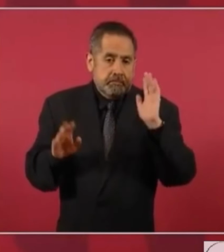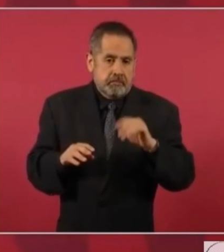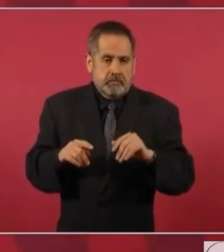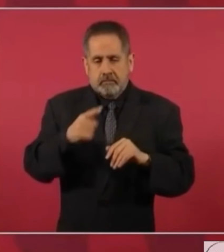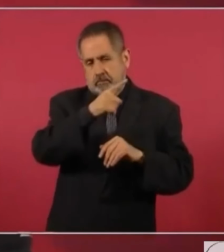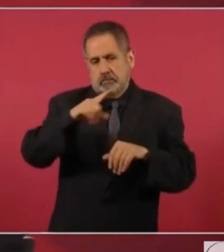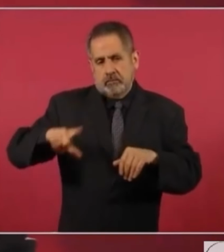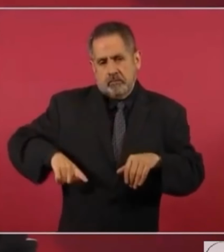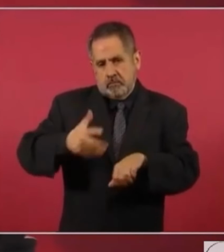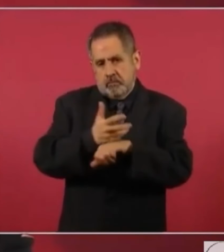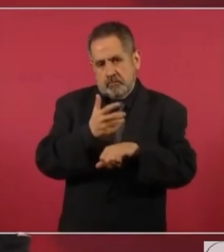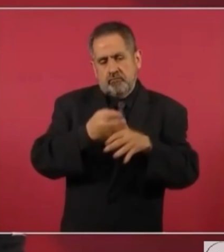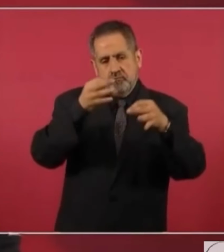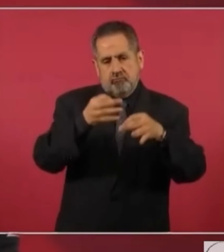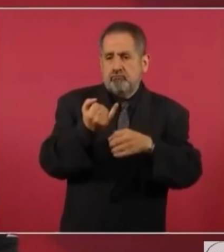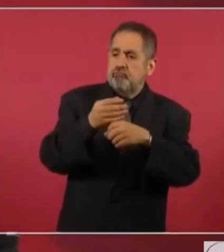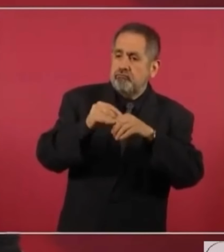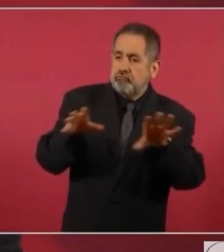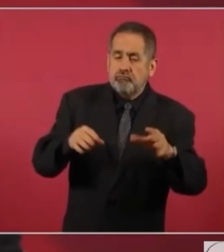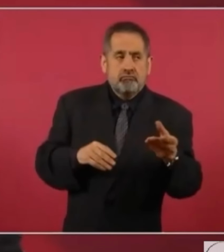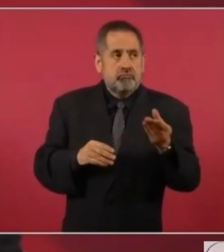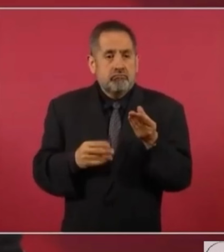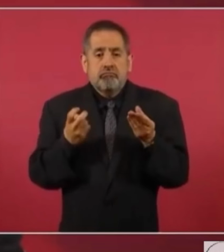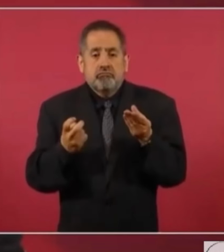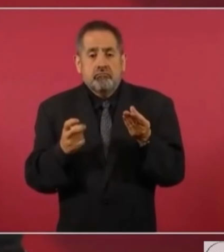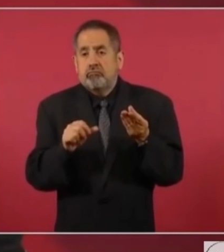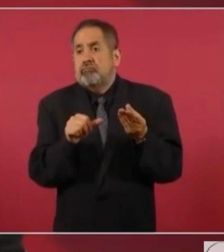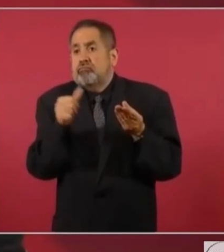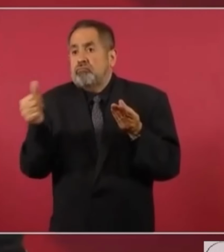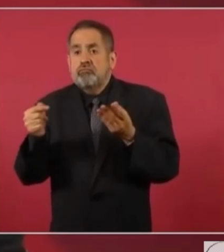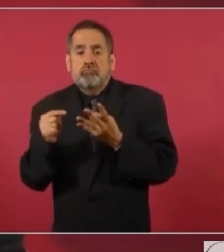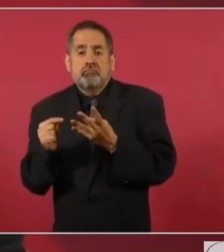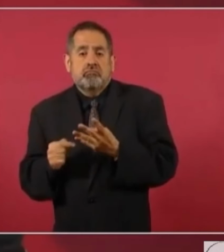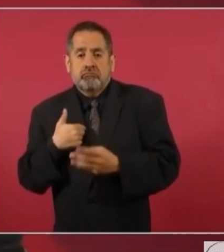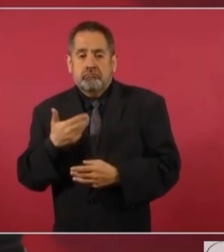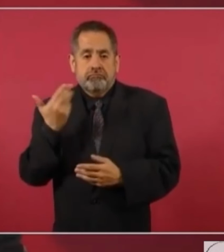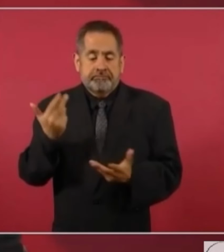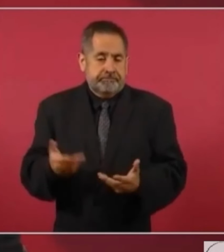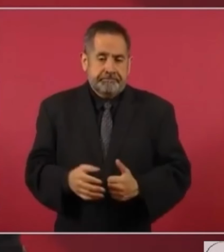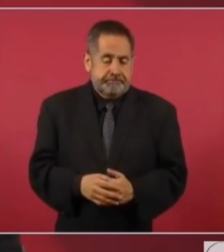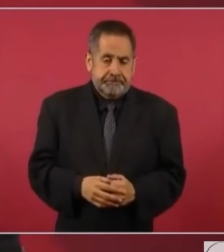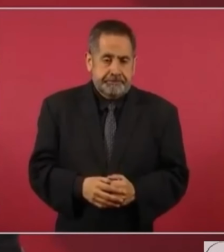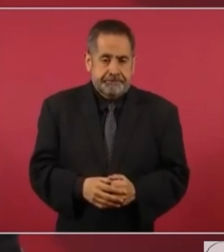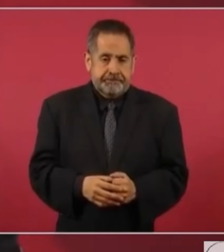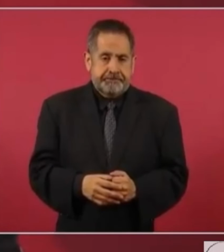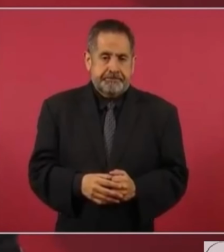oficialmente del juicio y